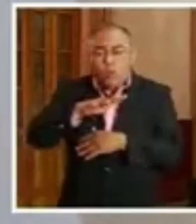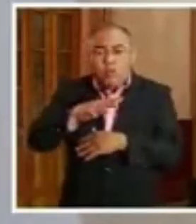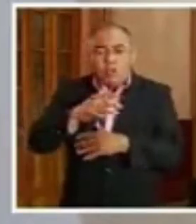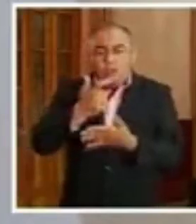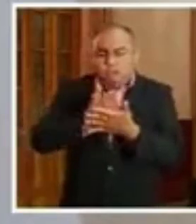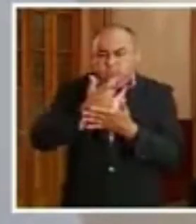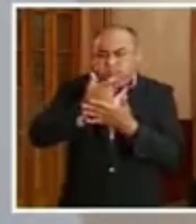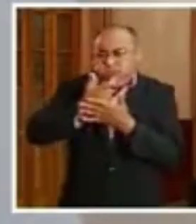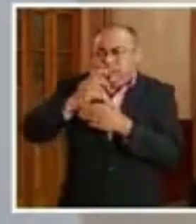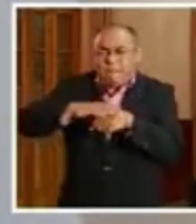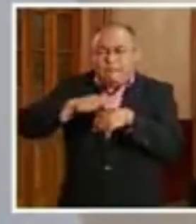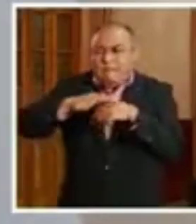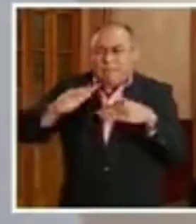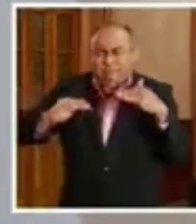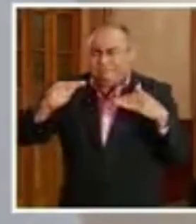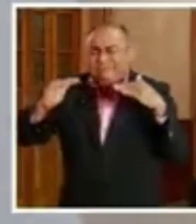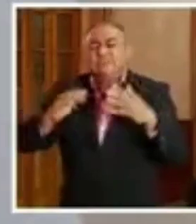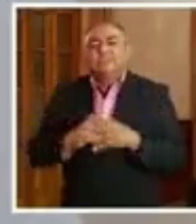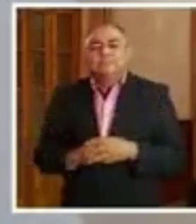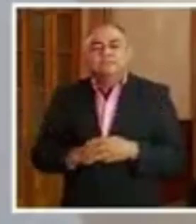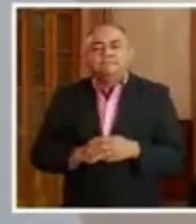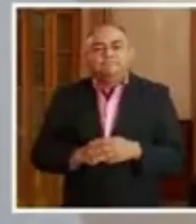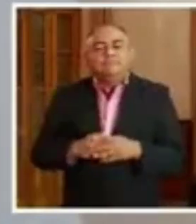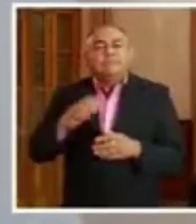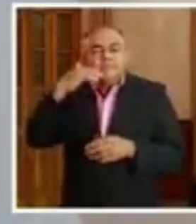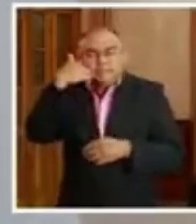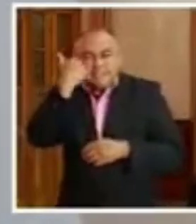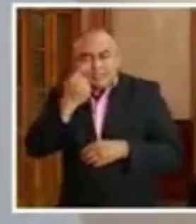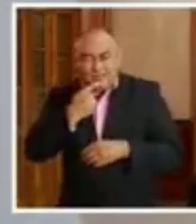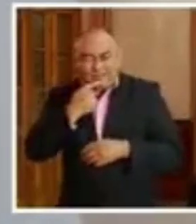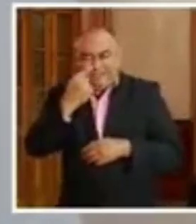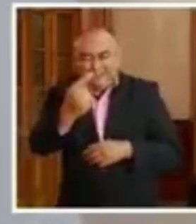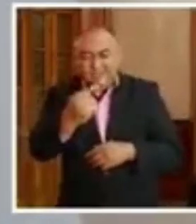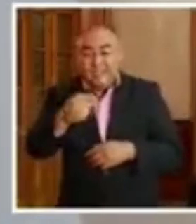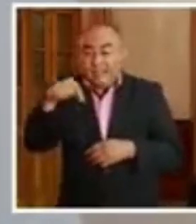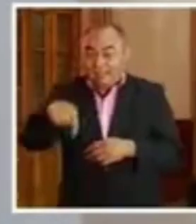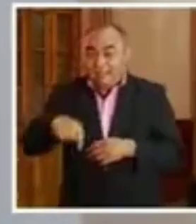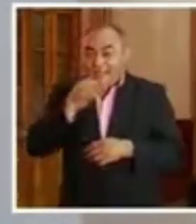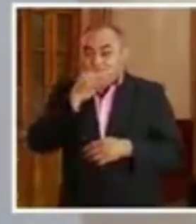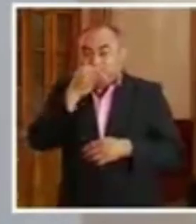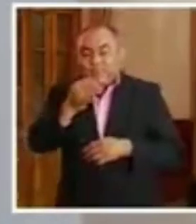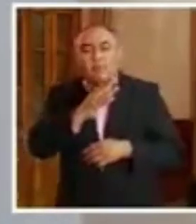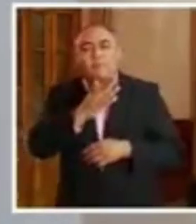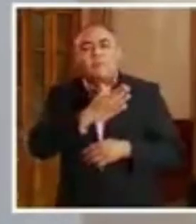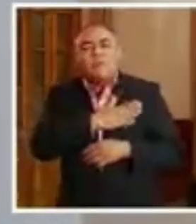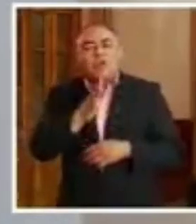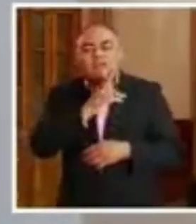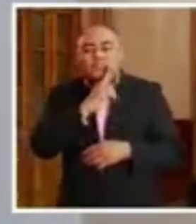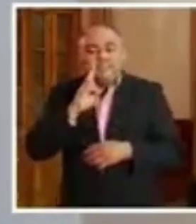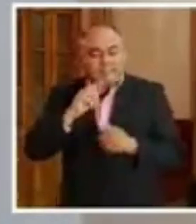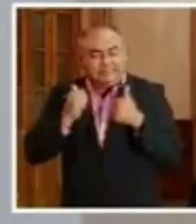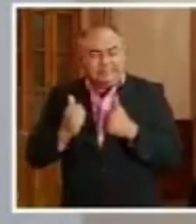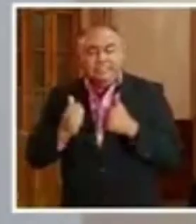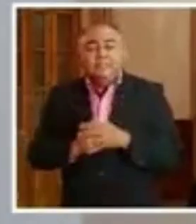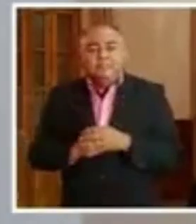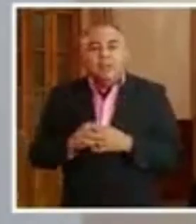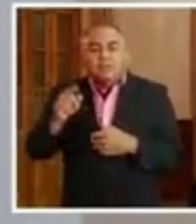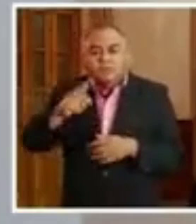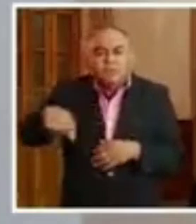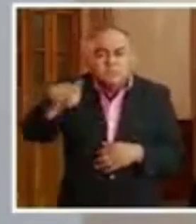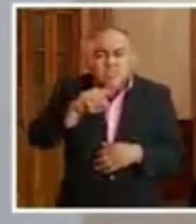Quiero pedirles que ante esta buena noticia nos animemos a